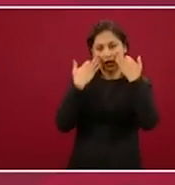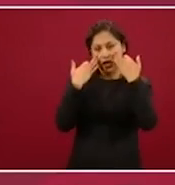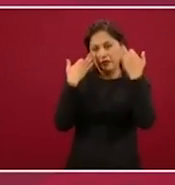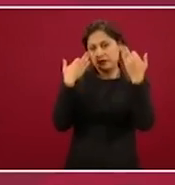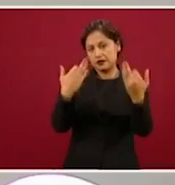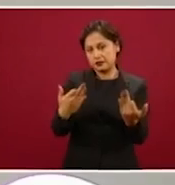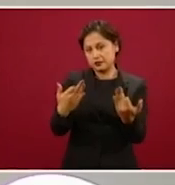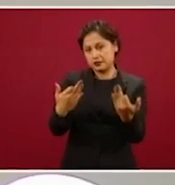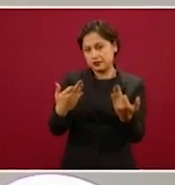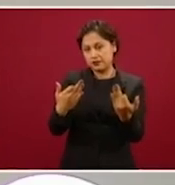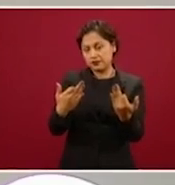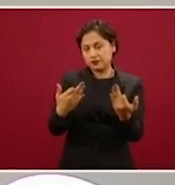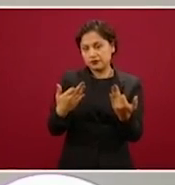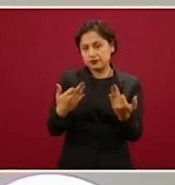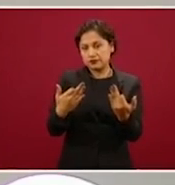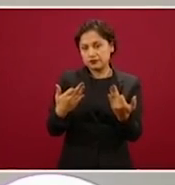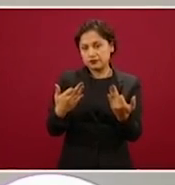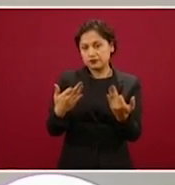que